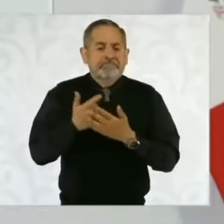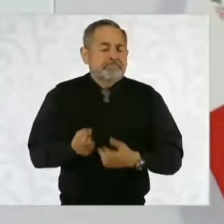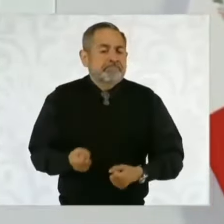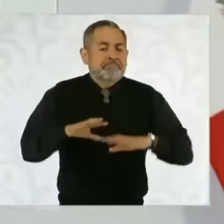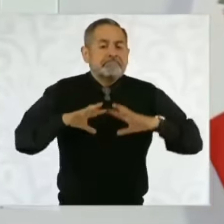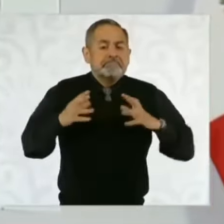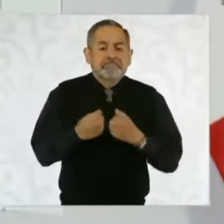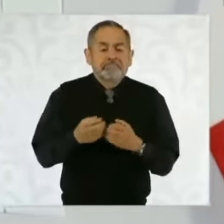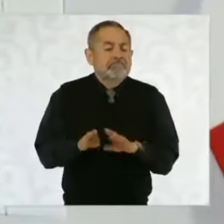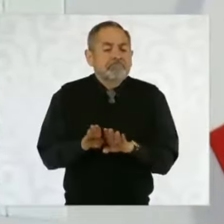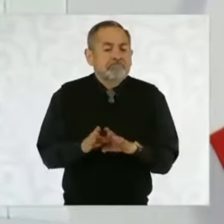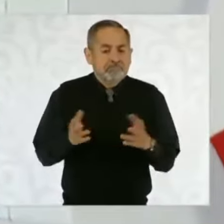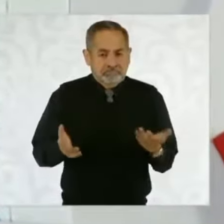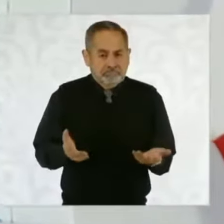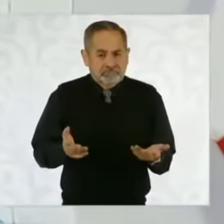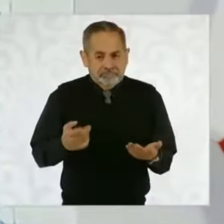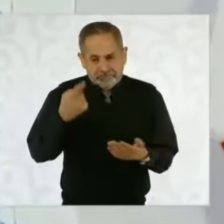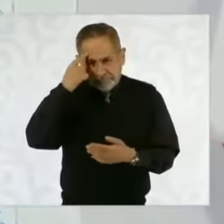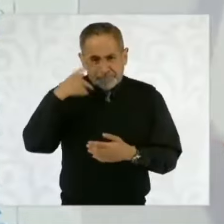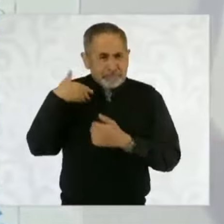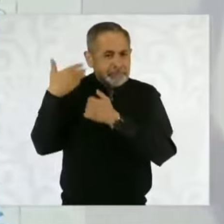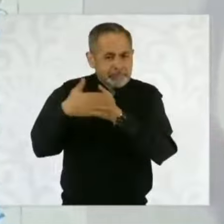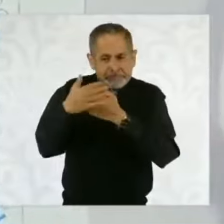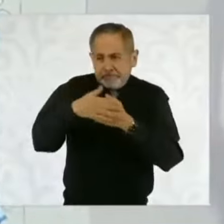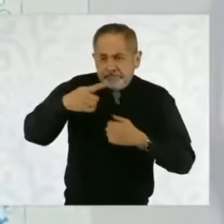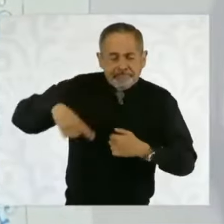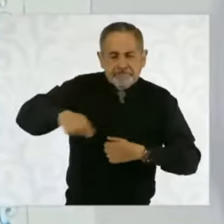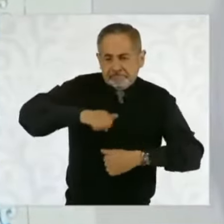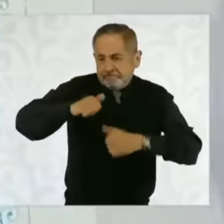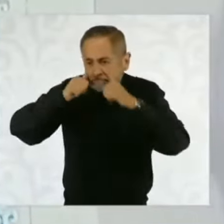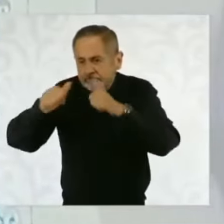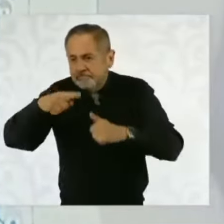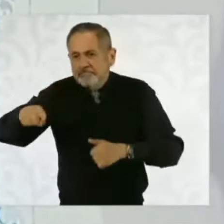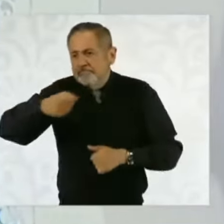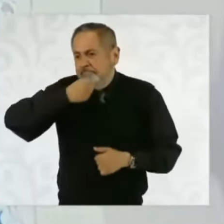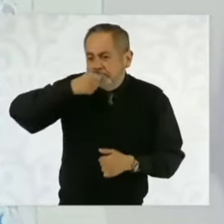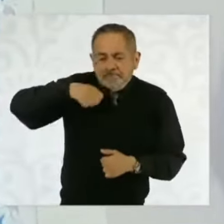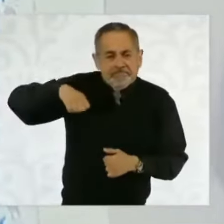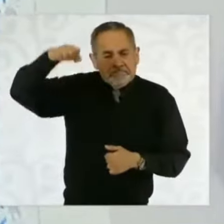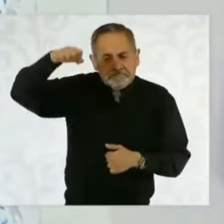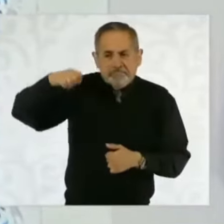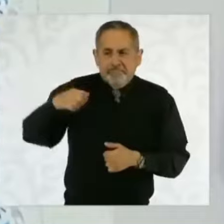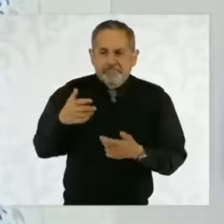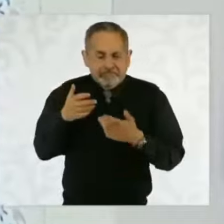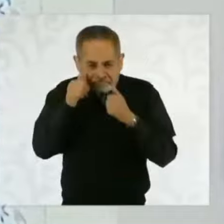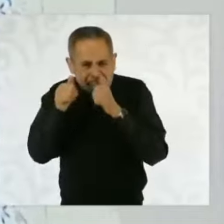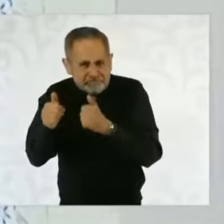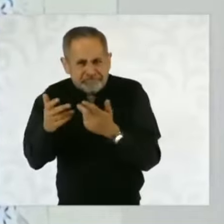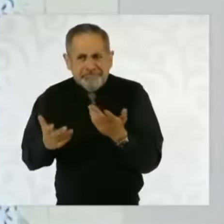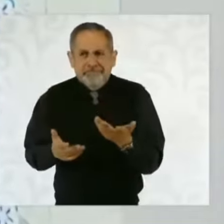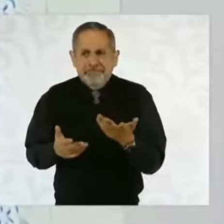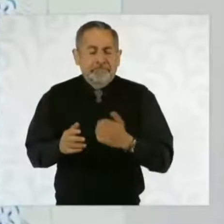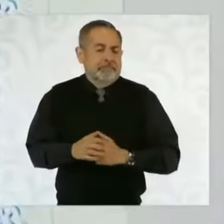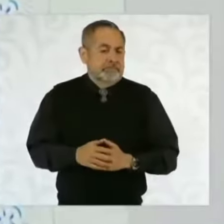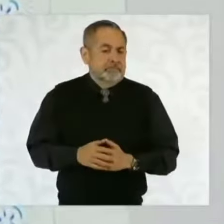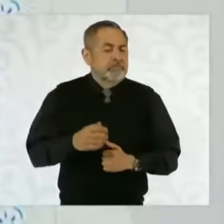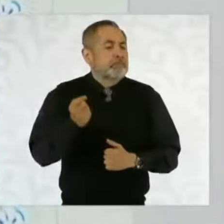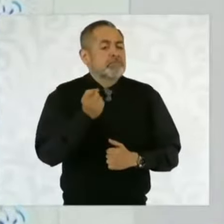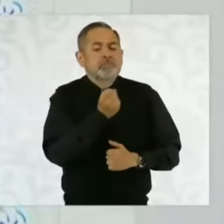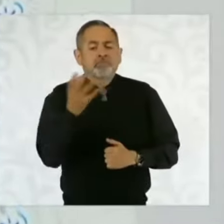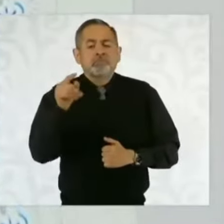e de Cómo atender a las y los adultos mayores Hay personas que viven